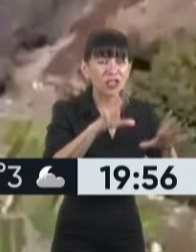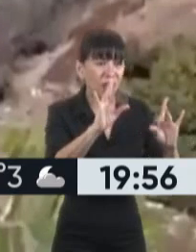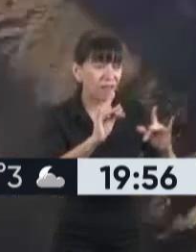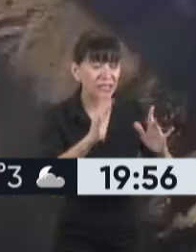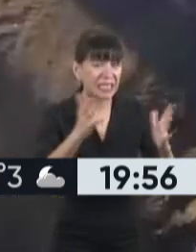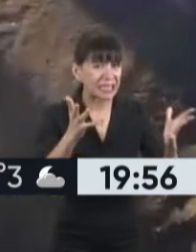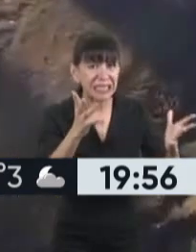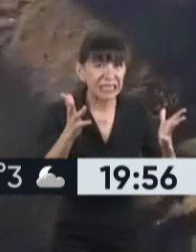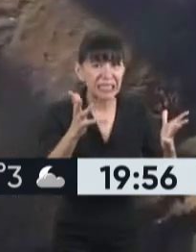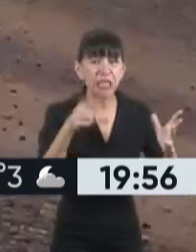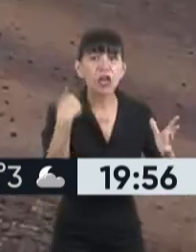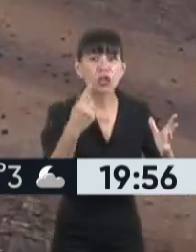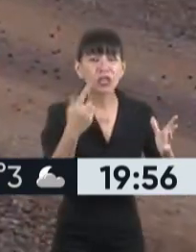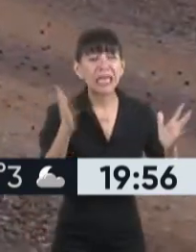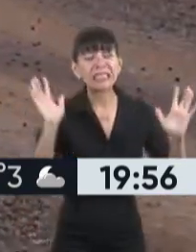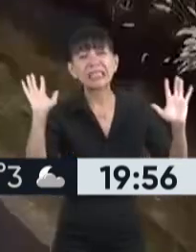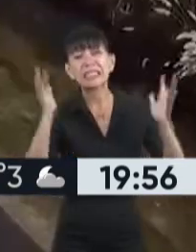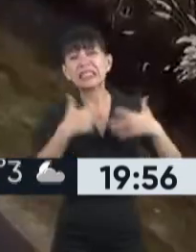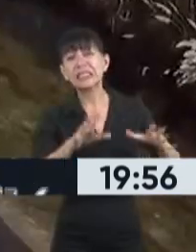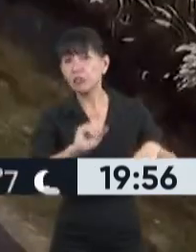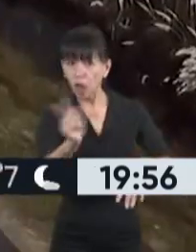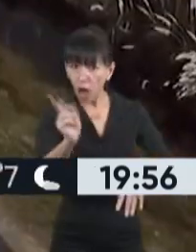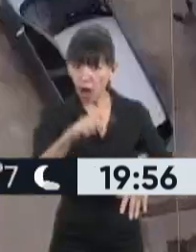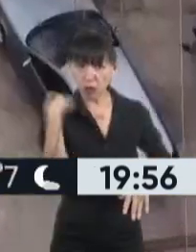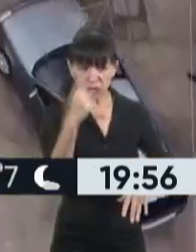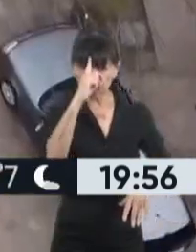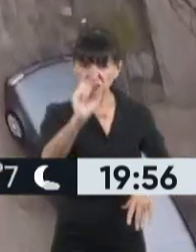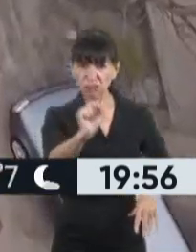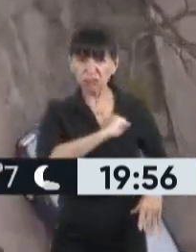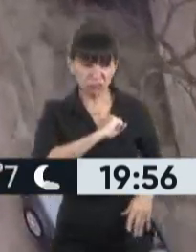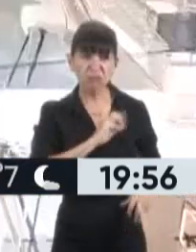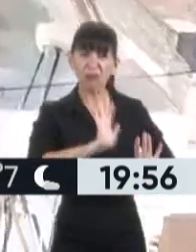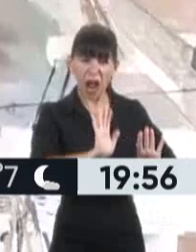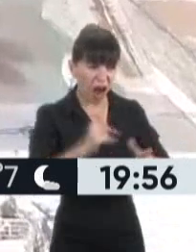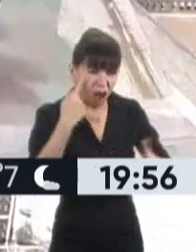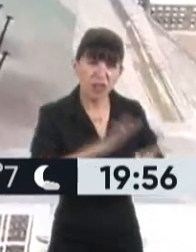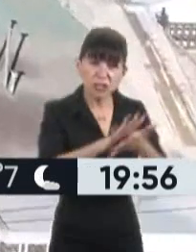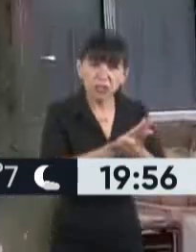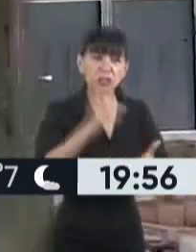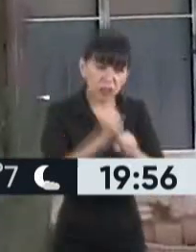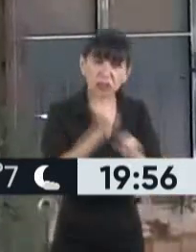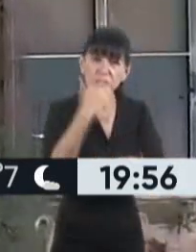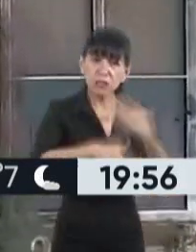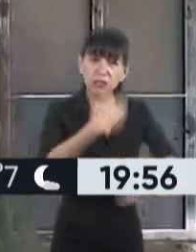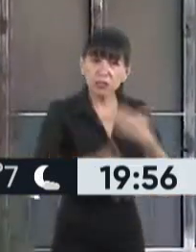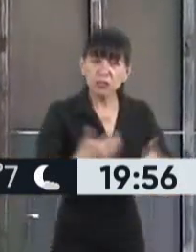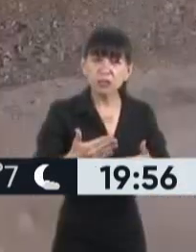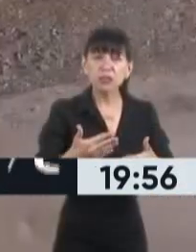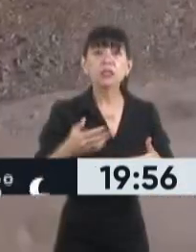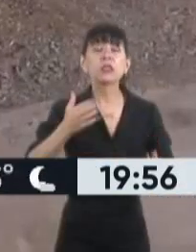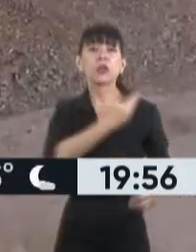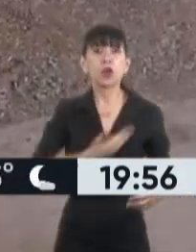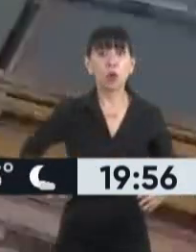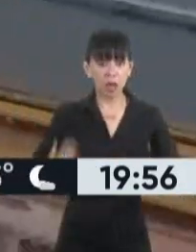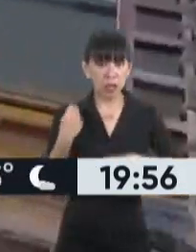le pusimos el pecho y seguimos trabajando. Llegamos al gobierno con 220.000 trabajadores.